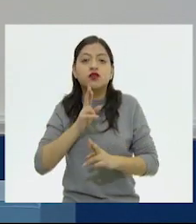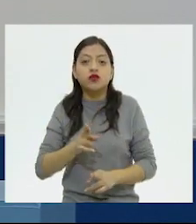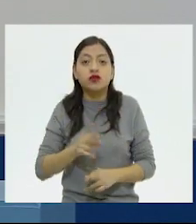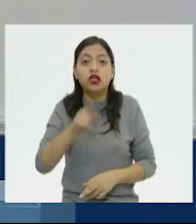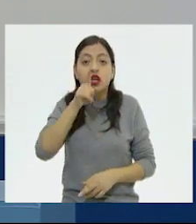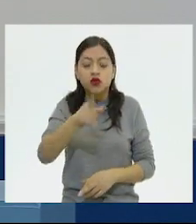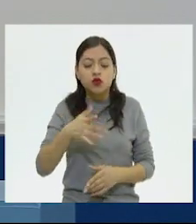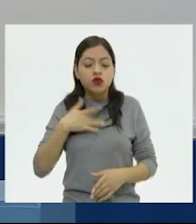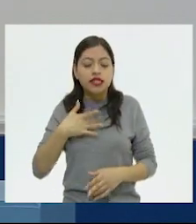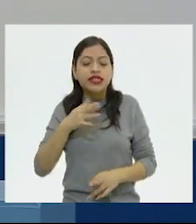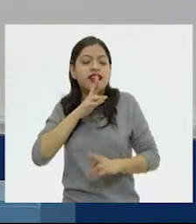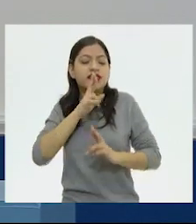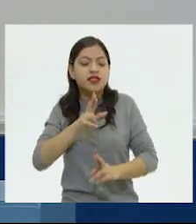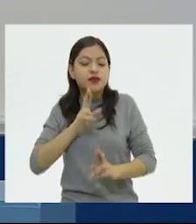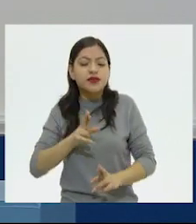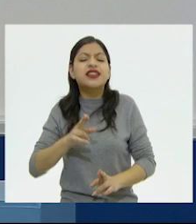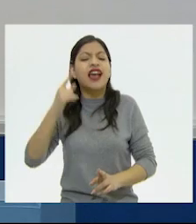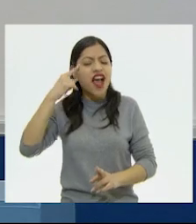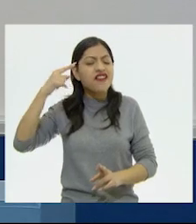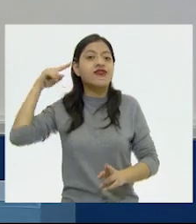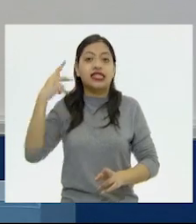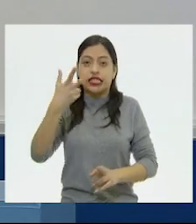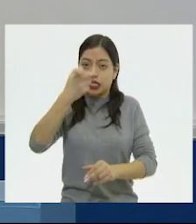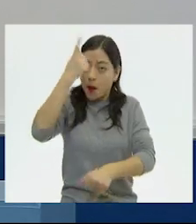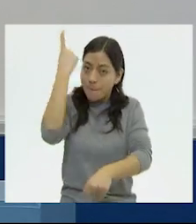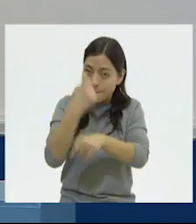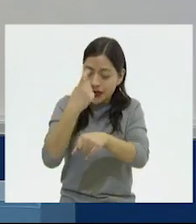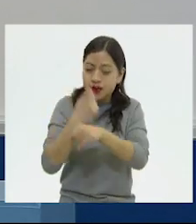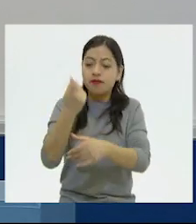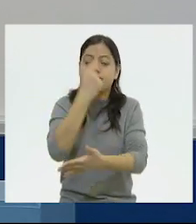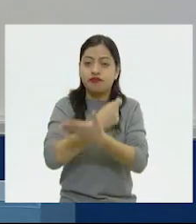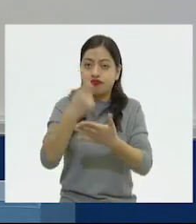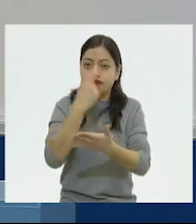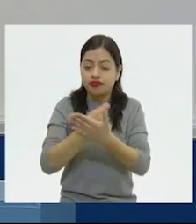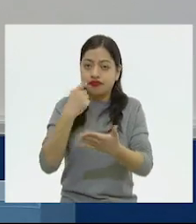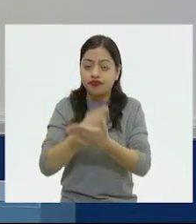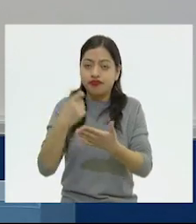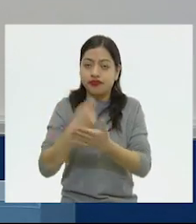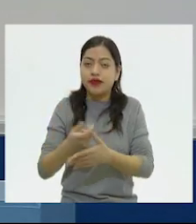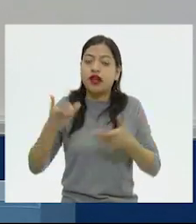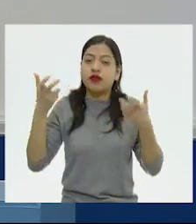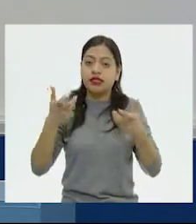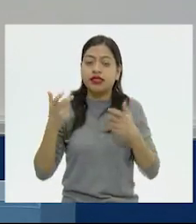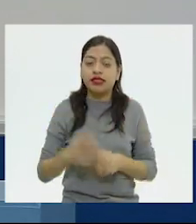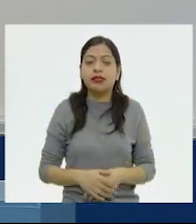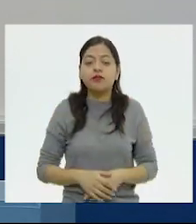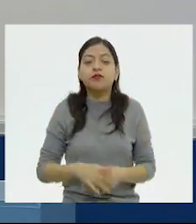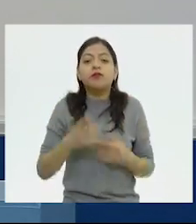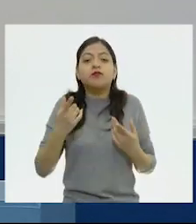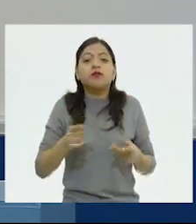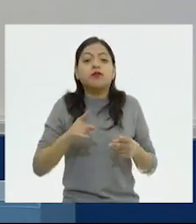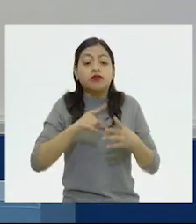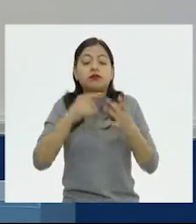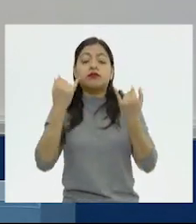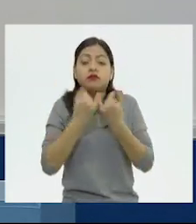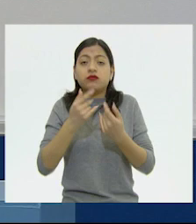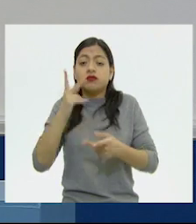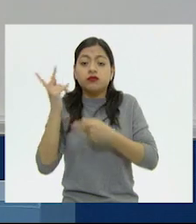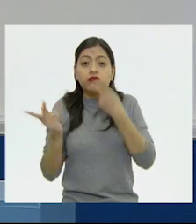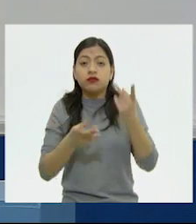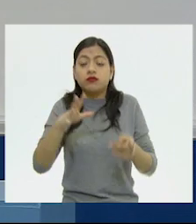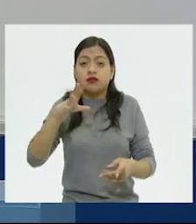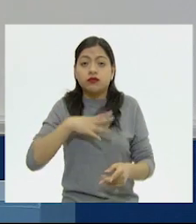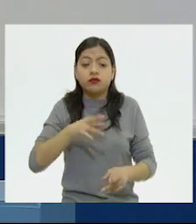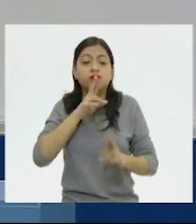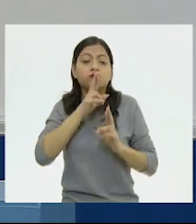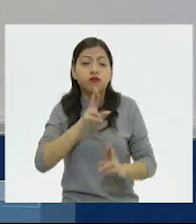las preguntas que se consideran más sencillas. En las preguntas cerradas, descartar primero las respuestas incorrectas